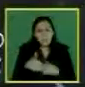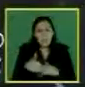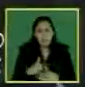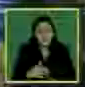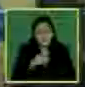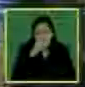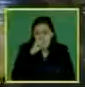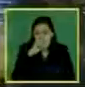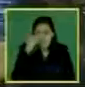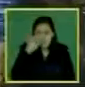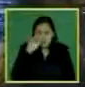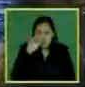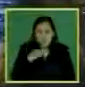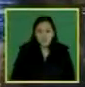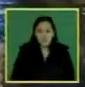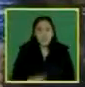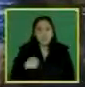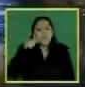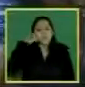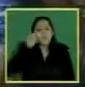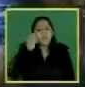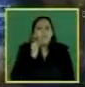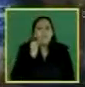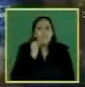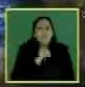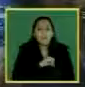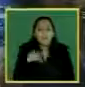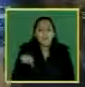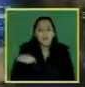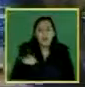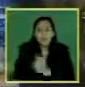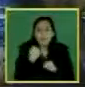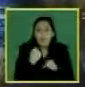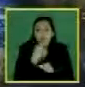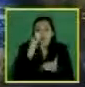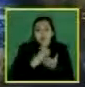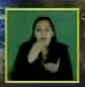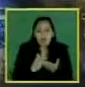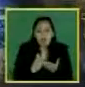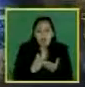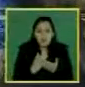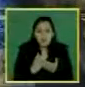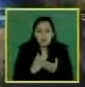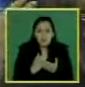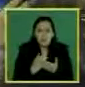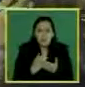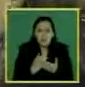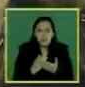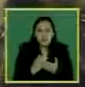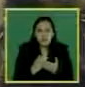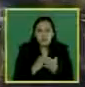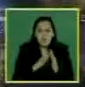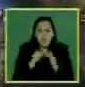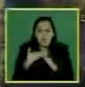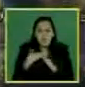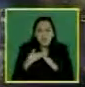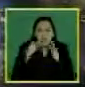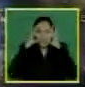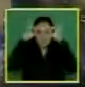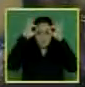Yo recuerdo, y a partir de experiencias personales, porque trabajaba en Catia, en la comunidad de Simón Rodríguez, las